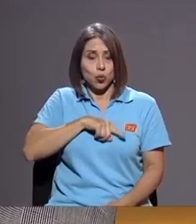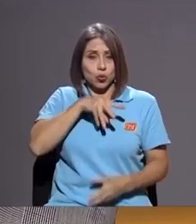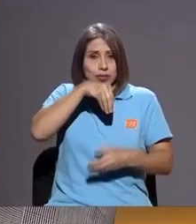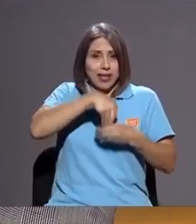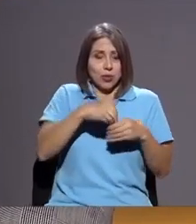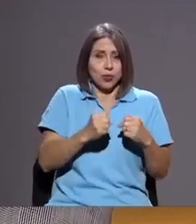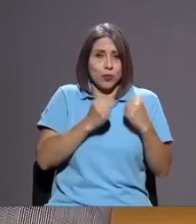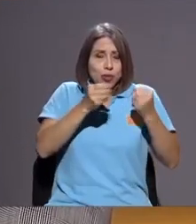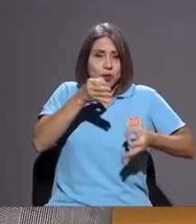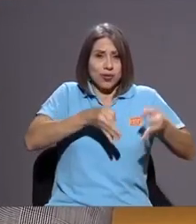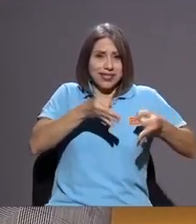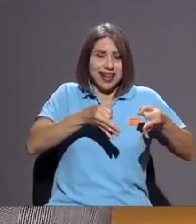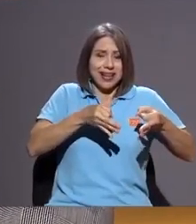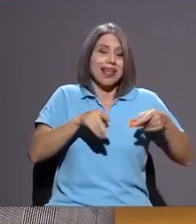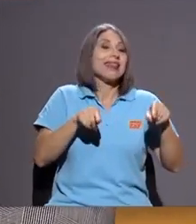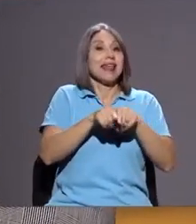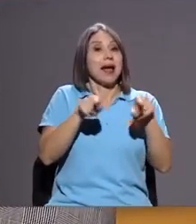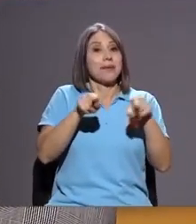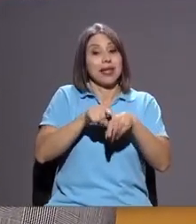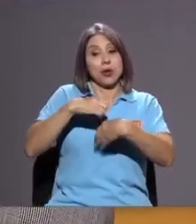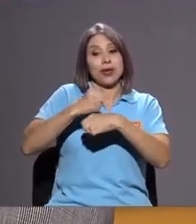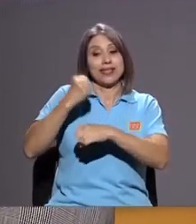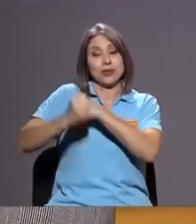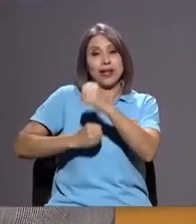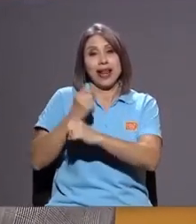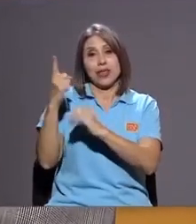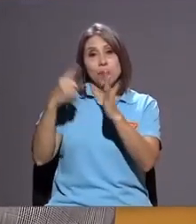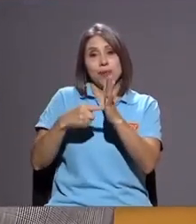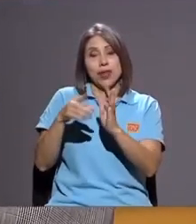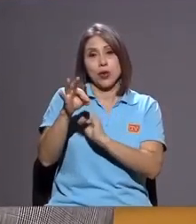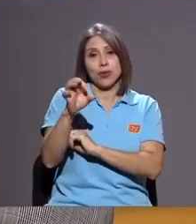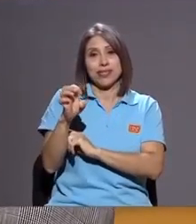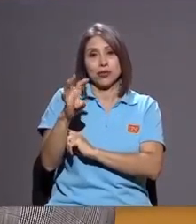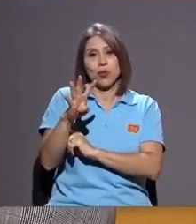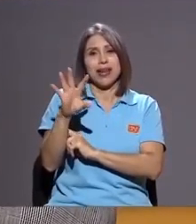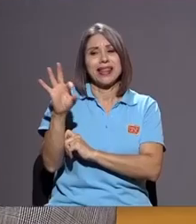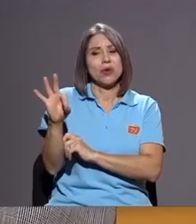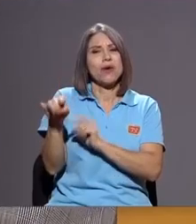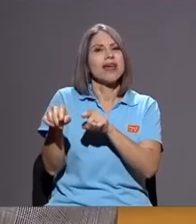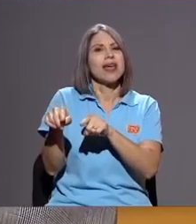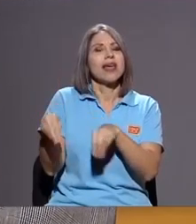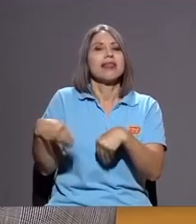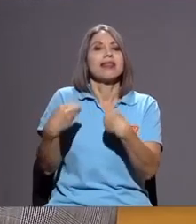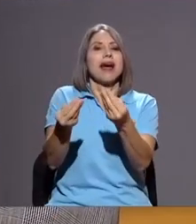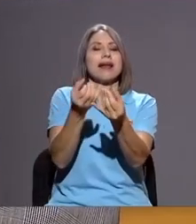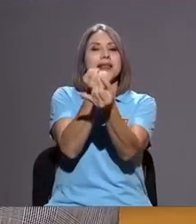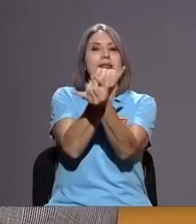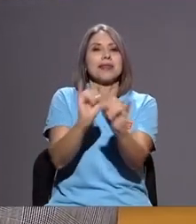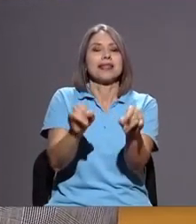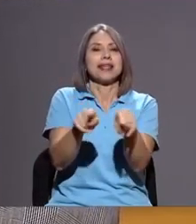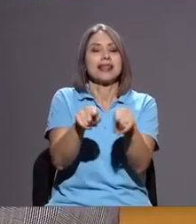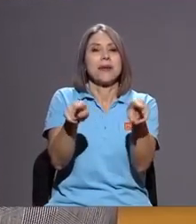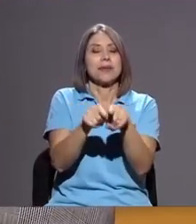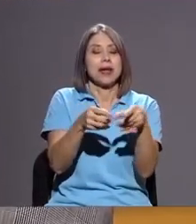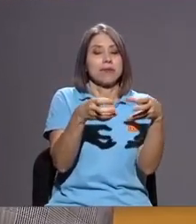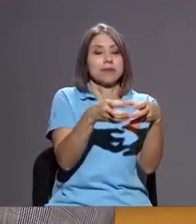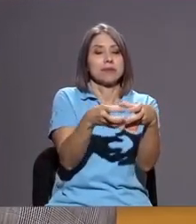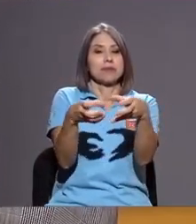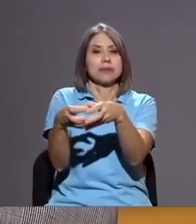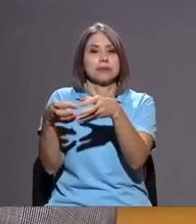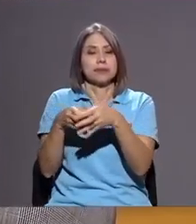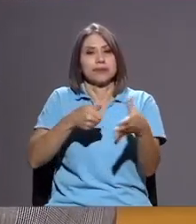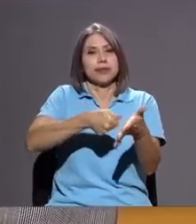sino también lo que se hizo en el 49, muy importante, de darle esa independencia también a los órganos electorales.